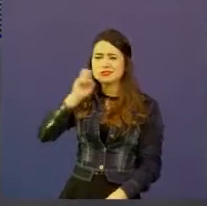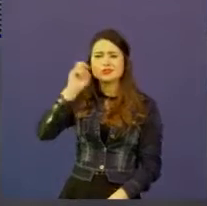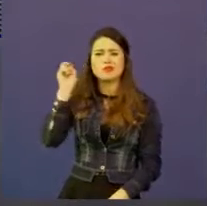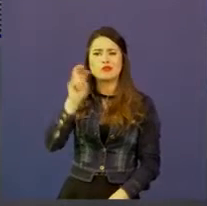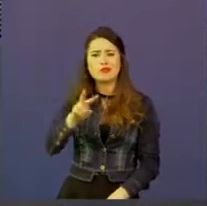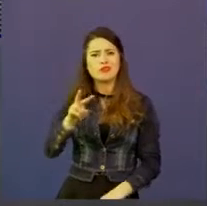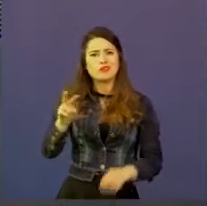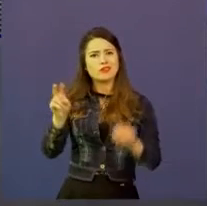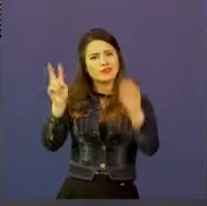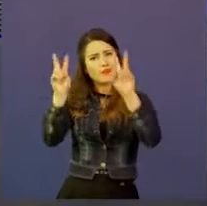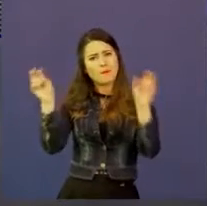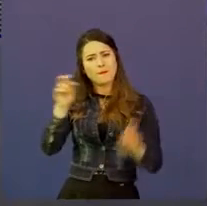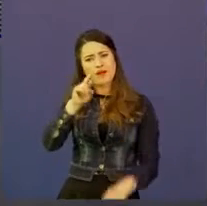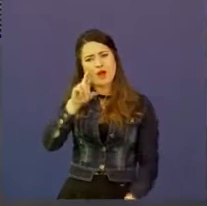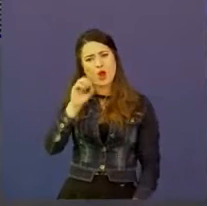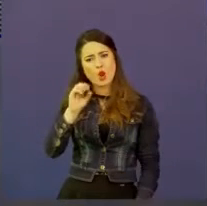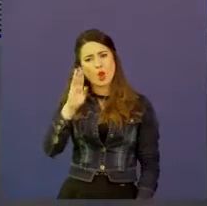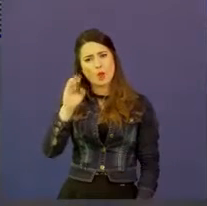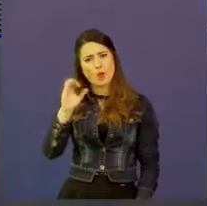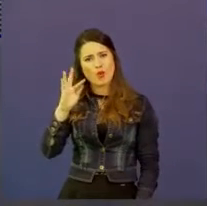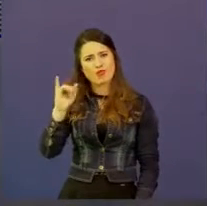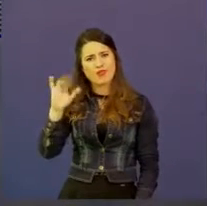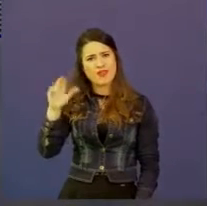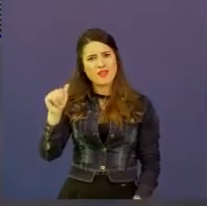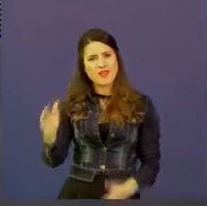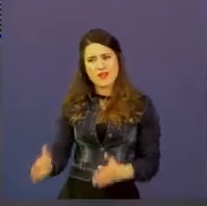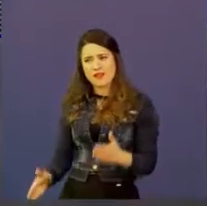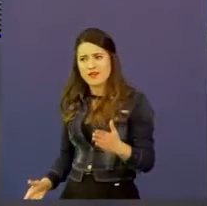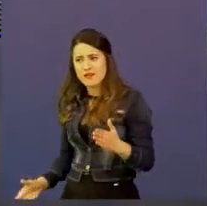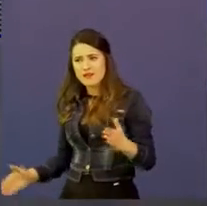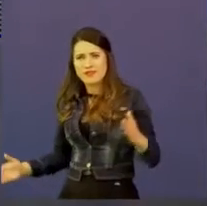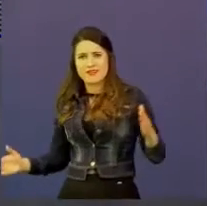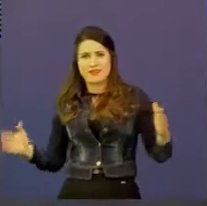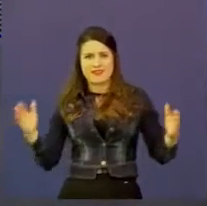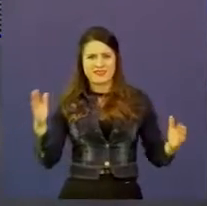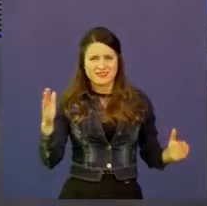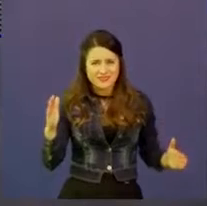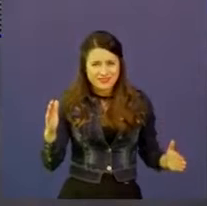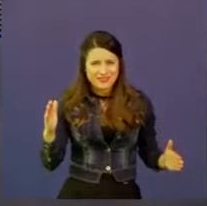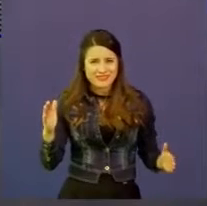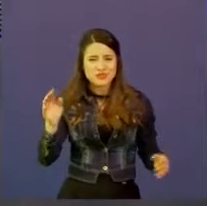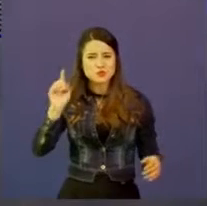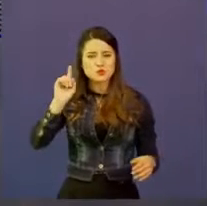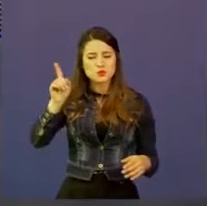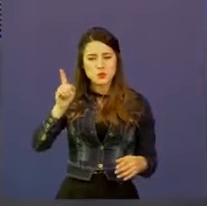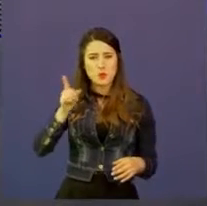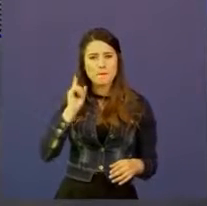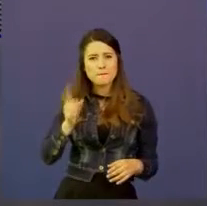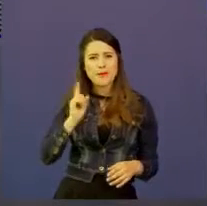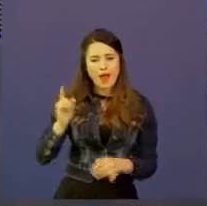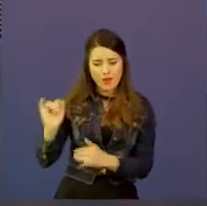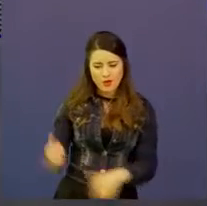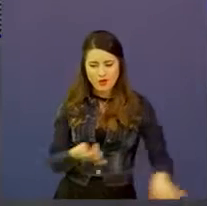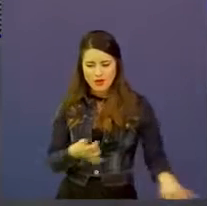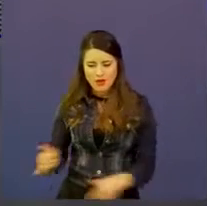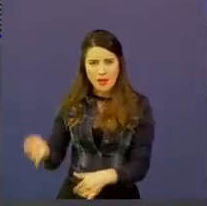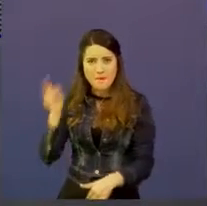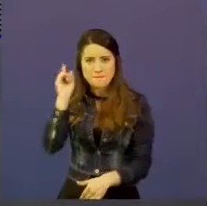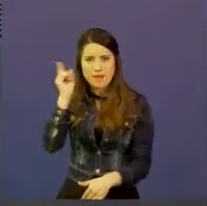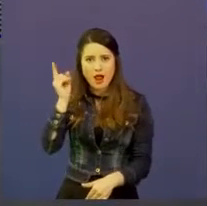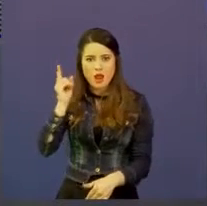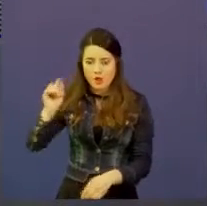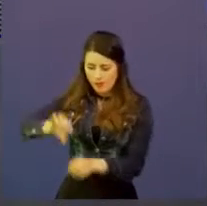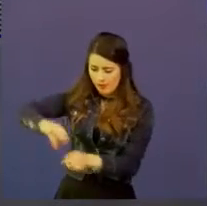robótica con palitos de escoba, absolutamente maravilloso, se lo recomiendo a todos los docentes del país que lo vean,